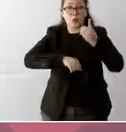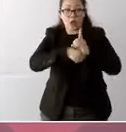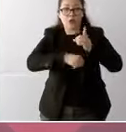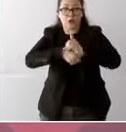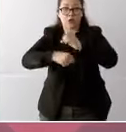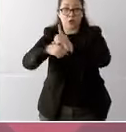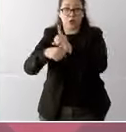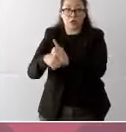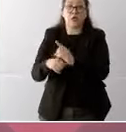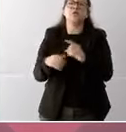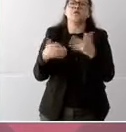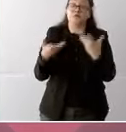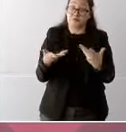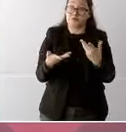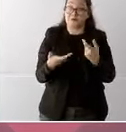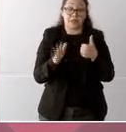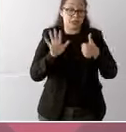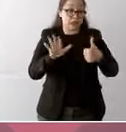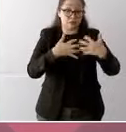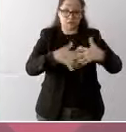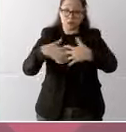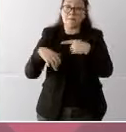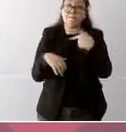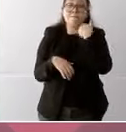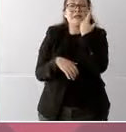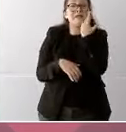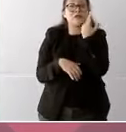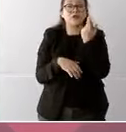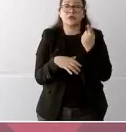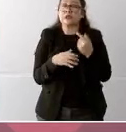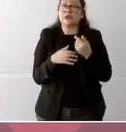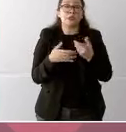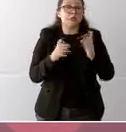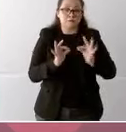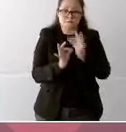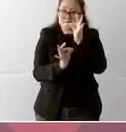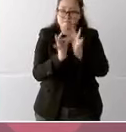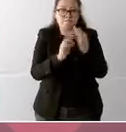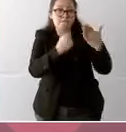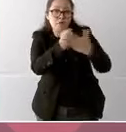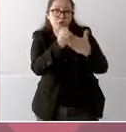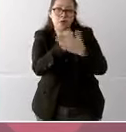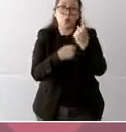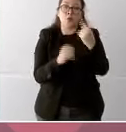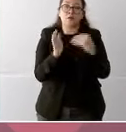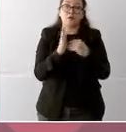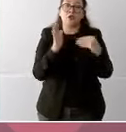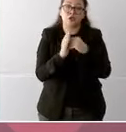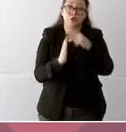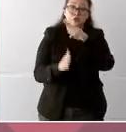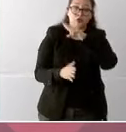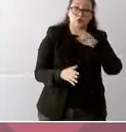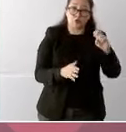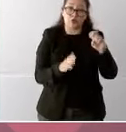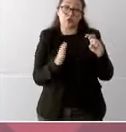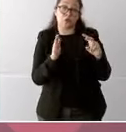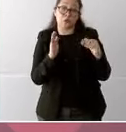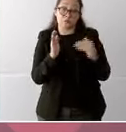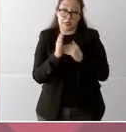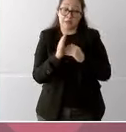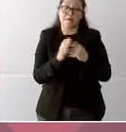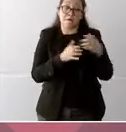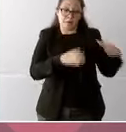pero queremos dejarlas en 1.200.000 barriles diarios. Y eso requiere